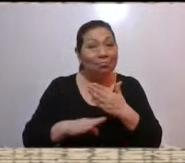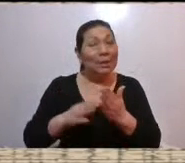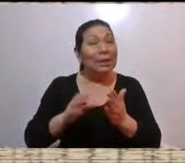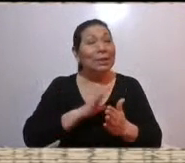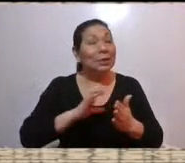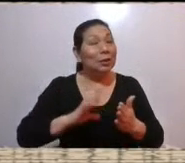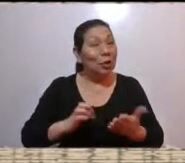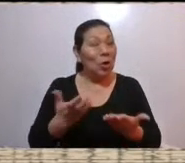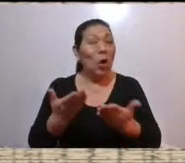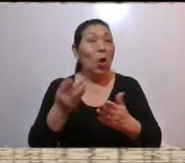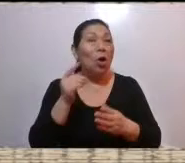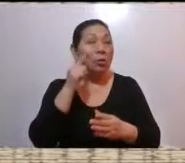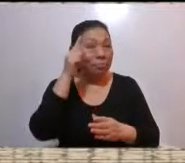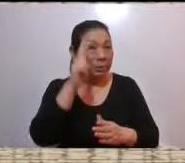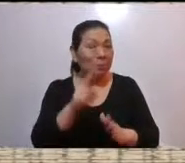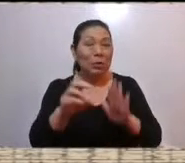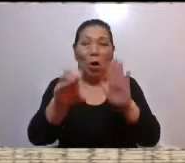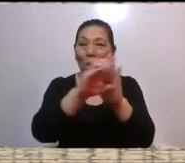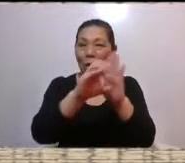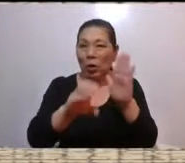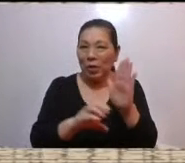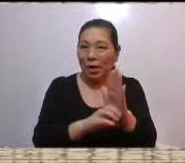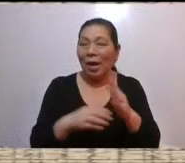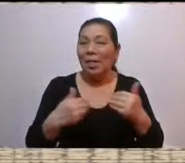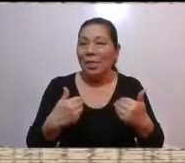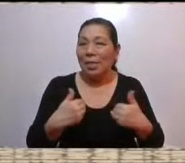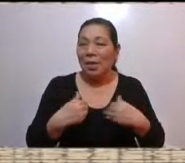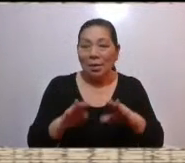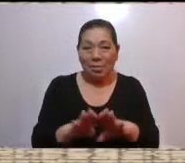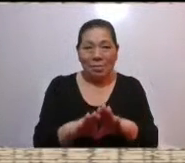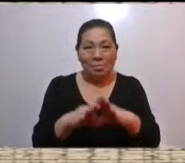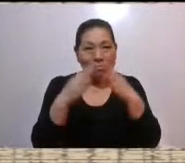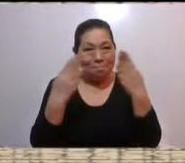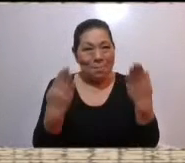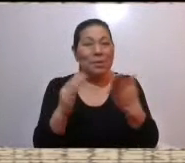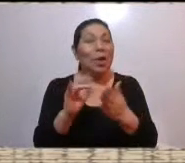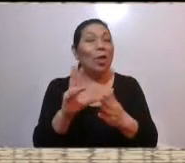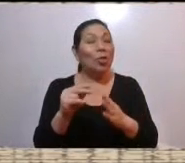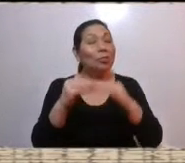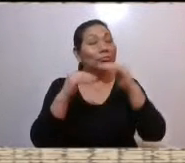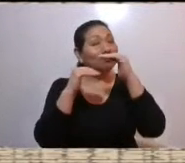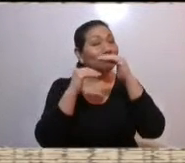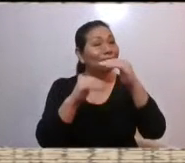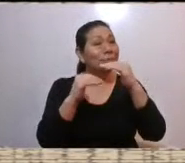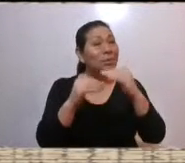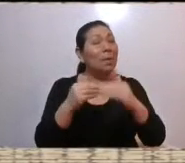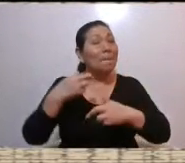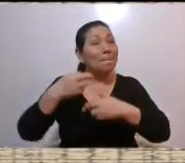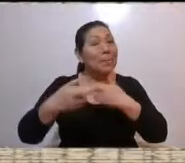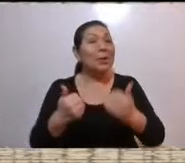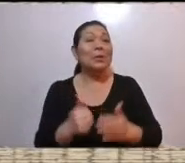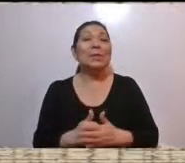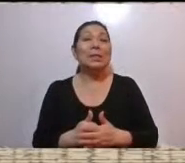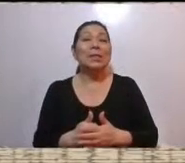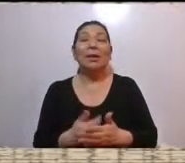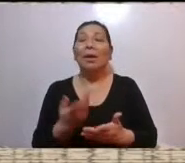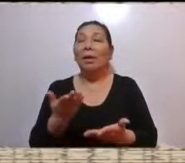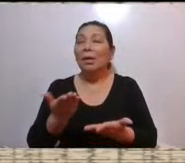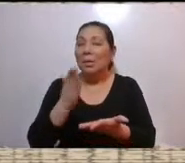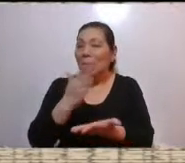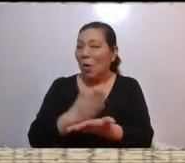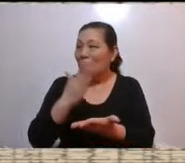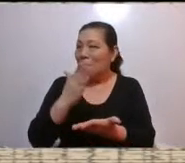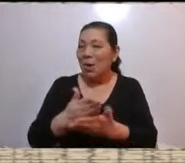es básicamente el estado de cosas inconstitucional. Es una sentencia que tiene una cobertura más amplia y que no se limita simplemente a producir